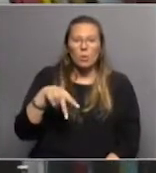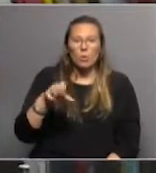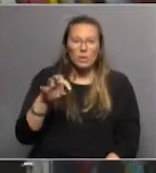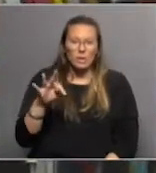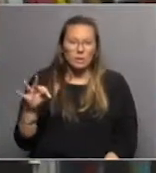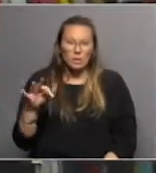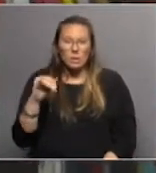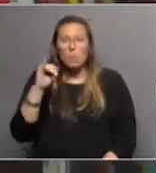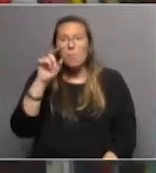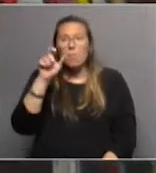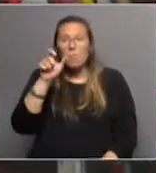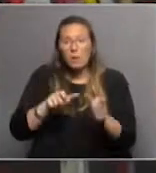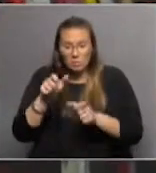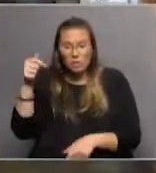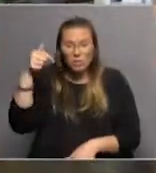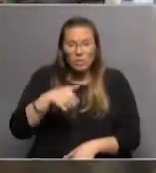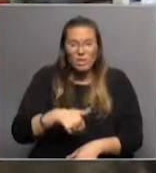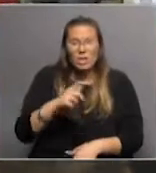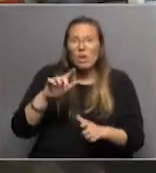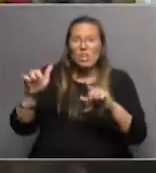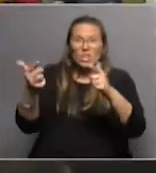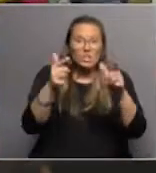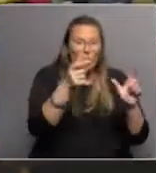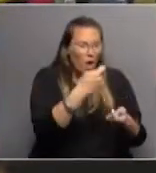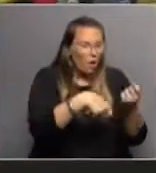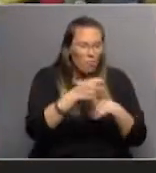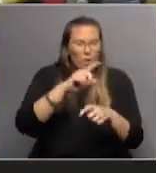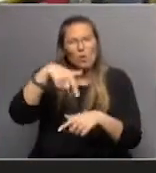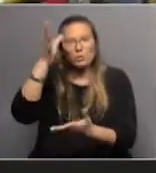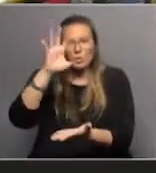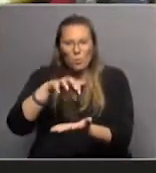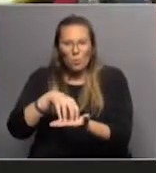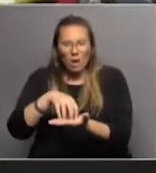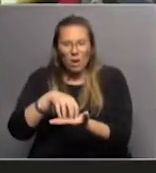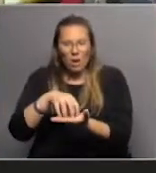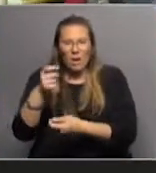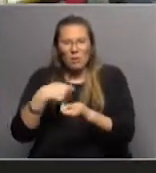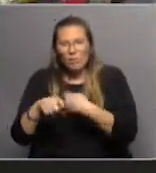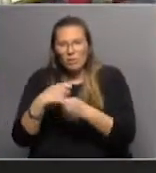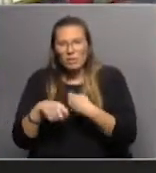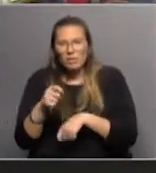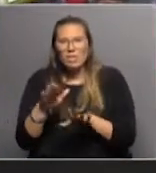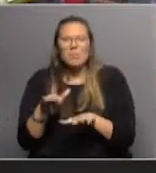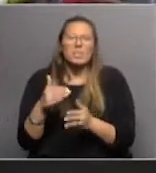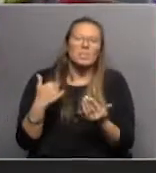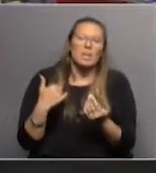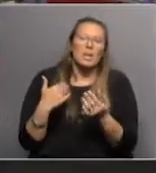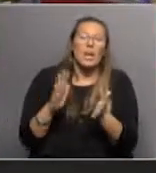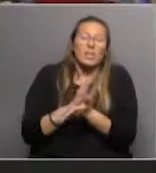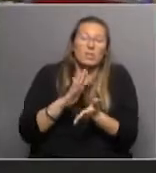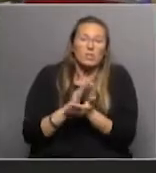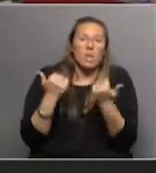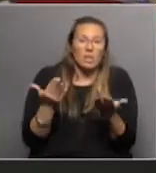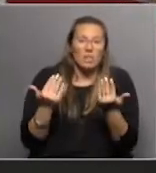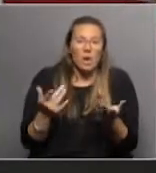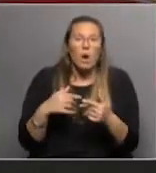viene a Tristán Narvaja a encontrar lo que no encuentra en ningún lado, lo que no está en el circuito comercial, porque el circuito comercial está determinado por la oferta editorial del momento. Y